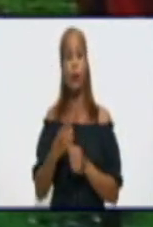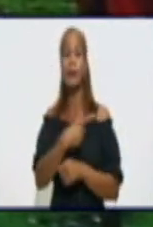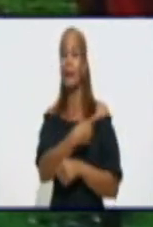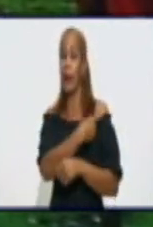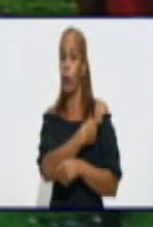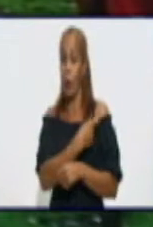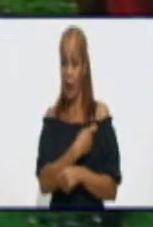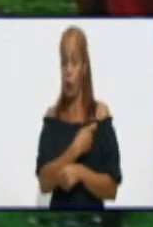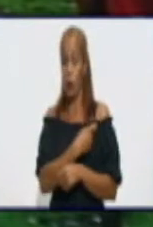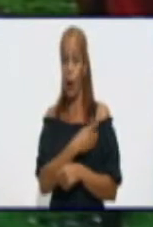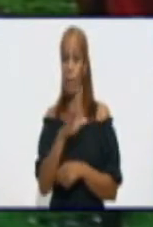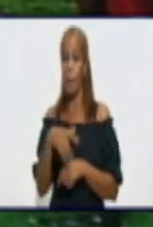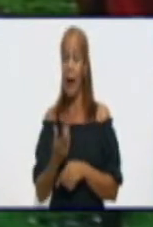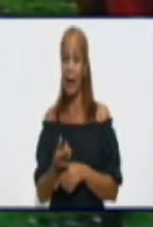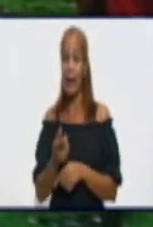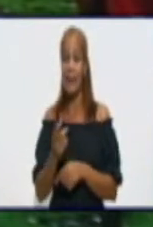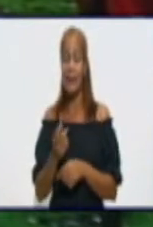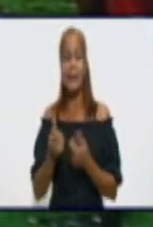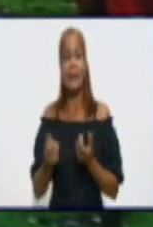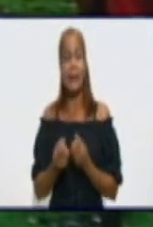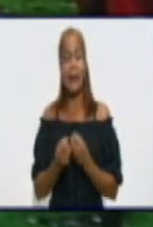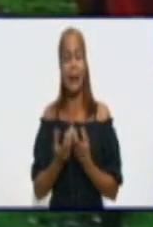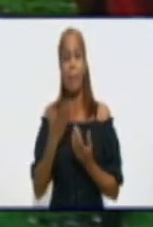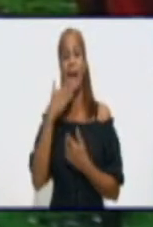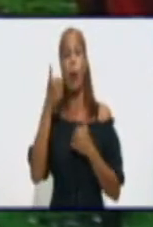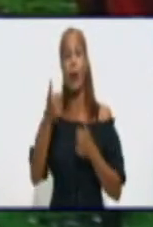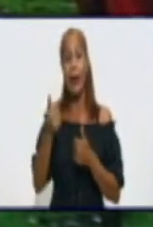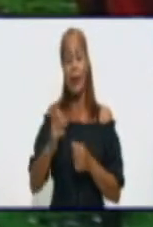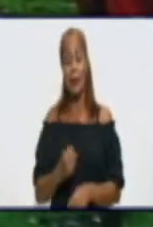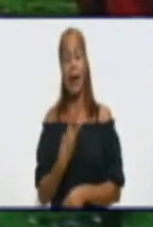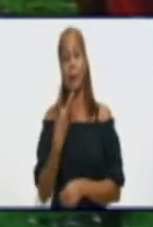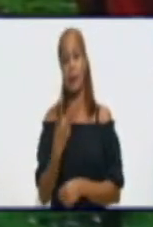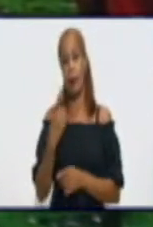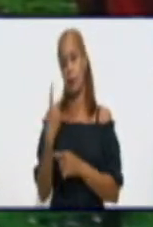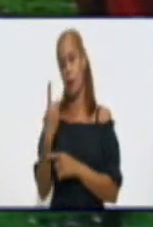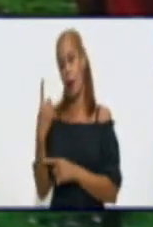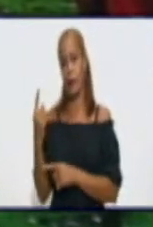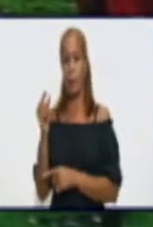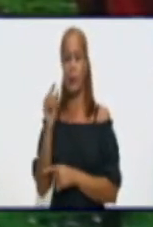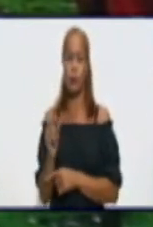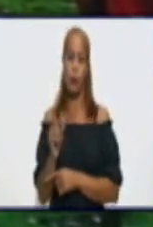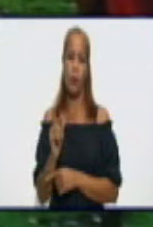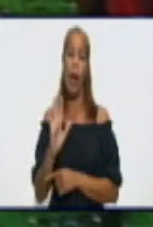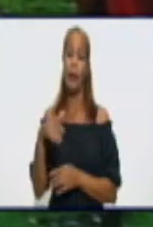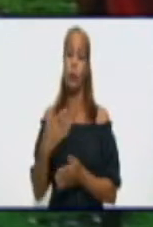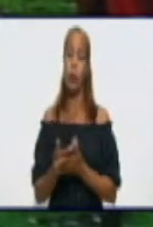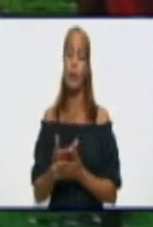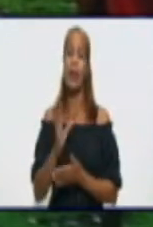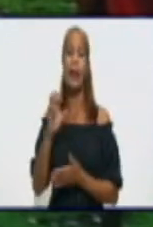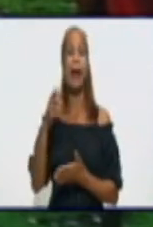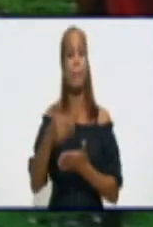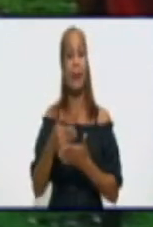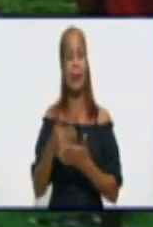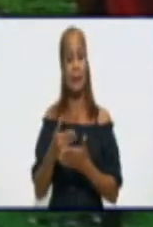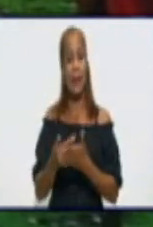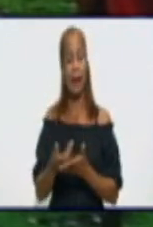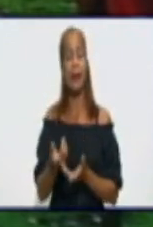el trabajo de otras entidades, de empresas, y dentro de ellas la empresa comercializadora de